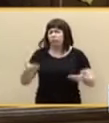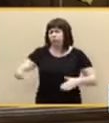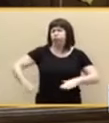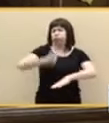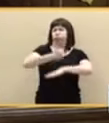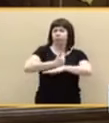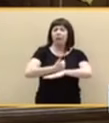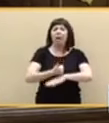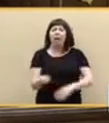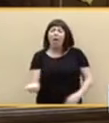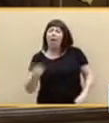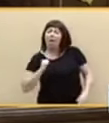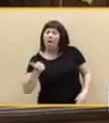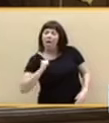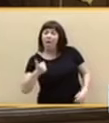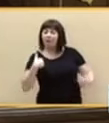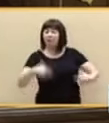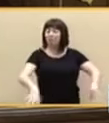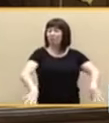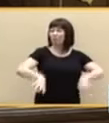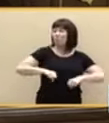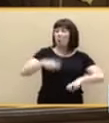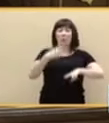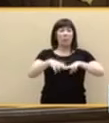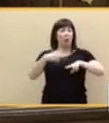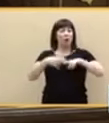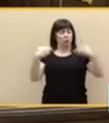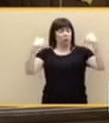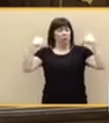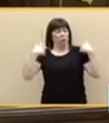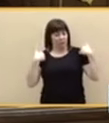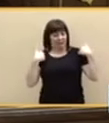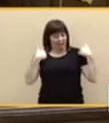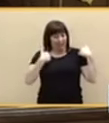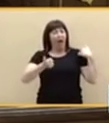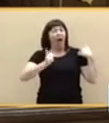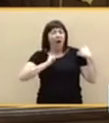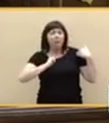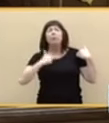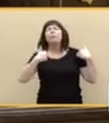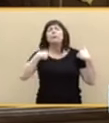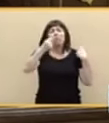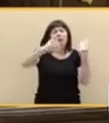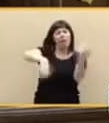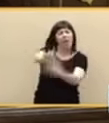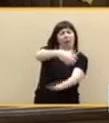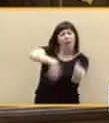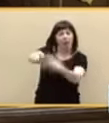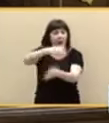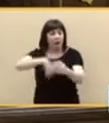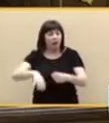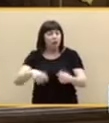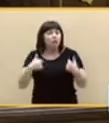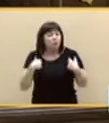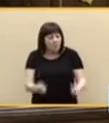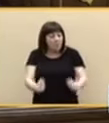sus cargos públicos obtenidos como miembros de dicho partido, tanto de su estructura